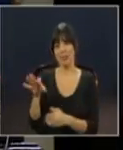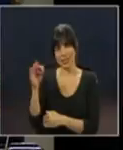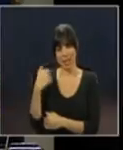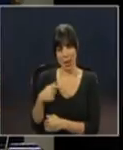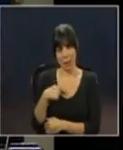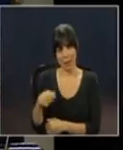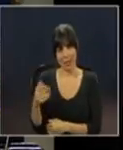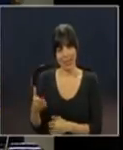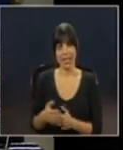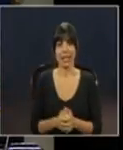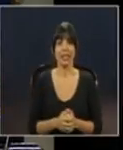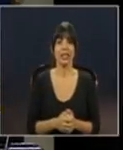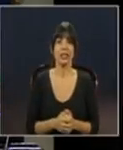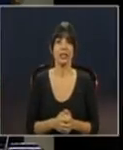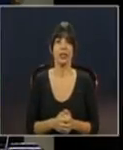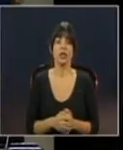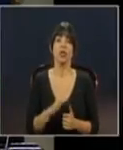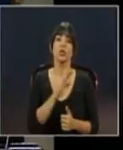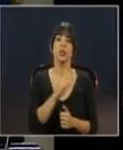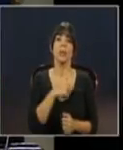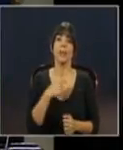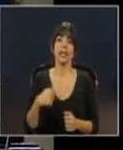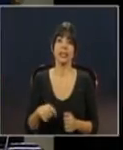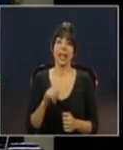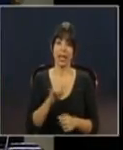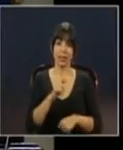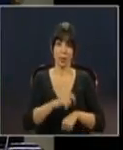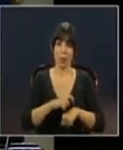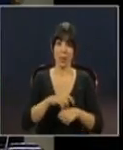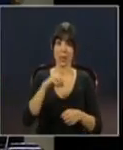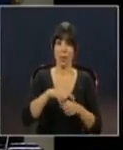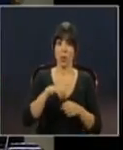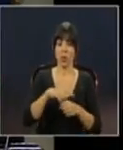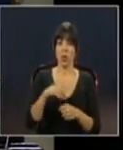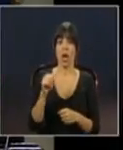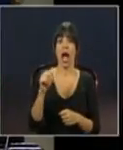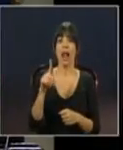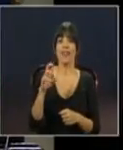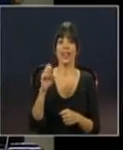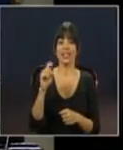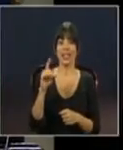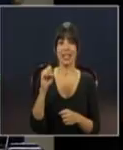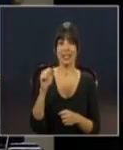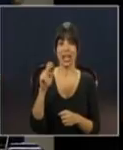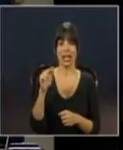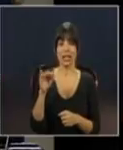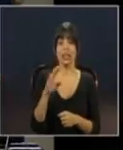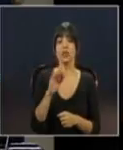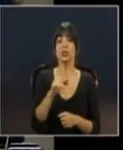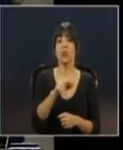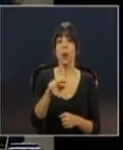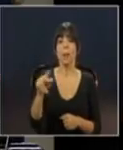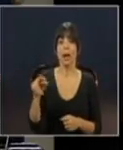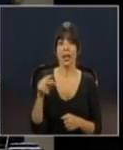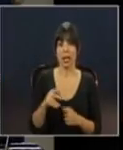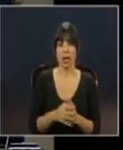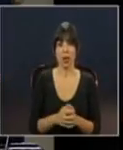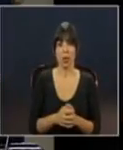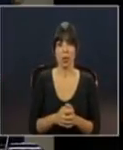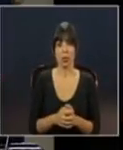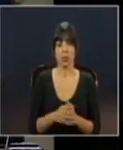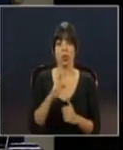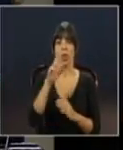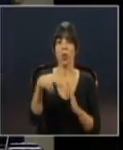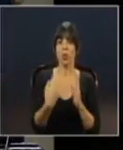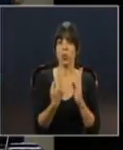presidente, cuyo presidente en ese momento, el diputado Antonio Álvarez de Santi, y sus compañeras y compañeros han jugado